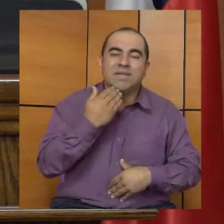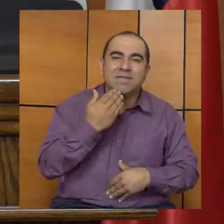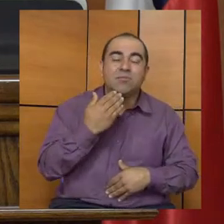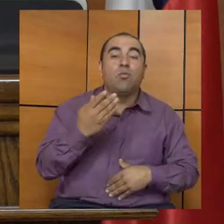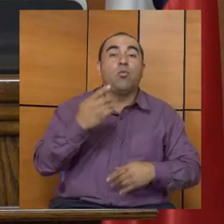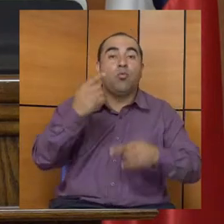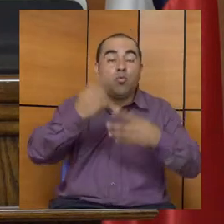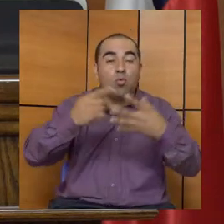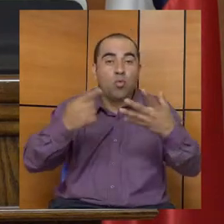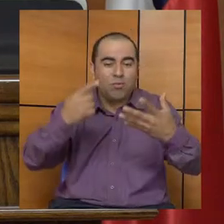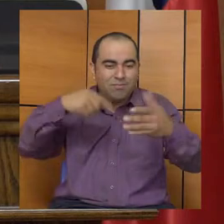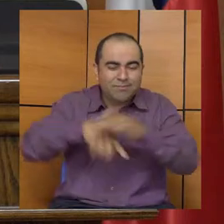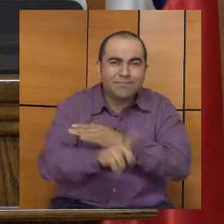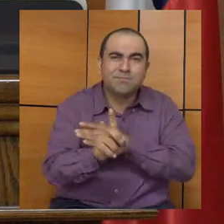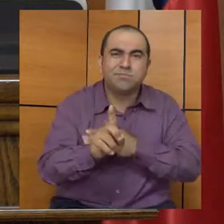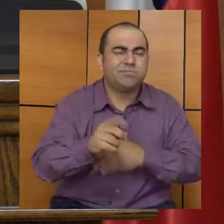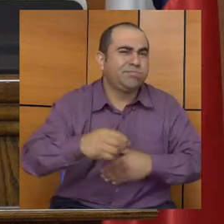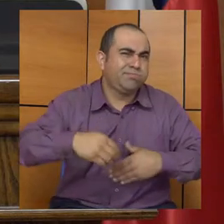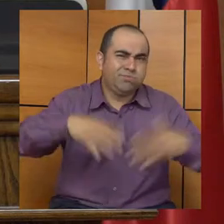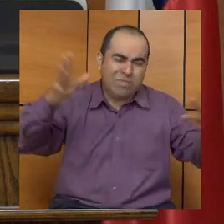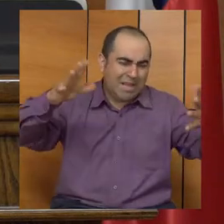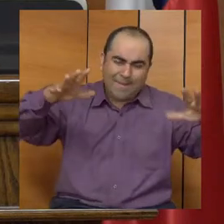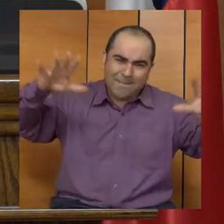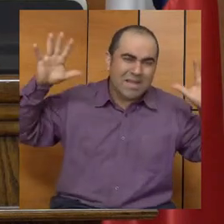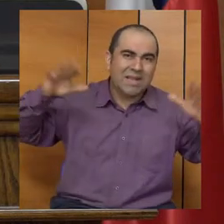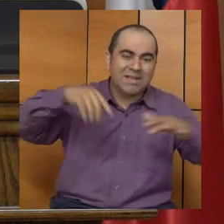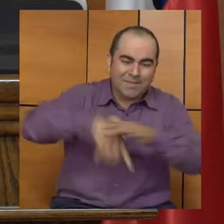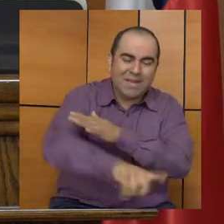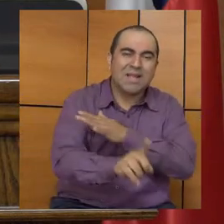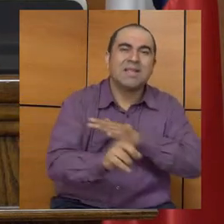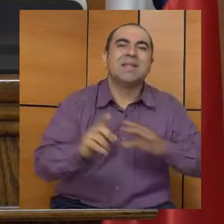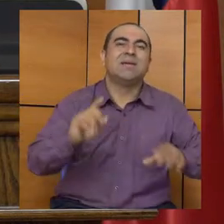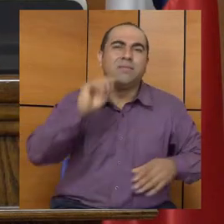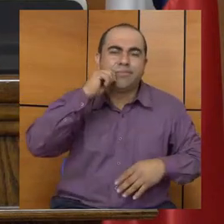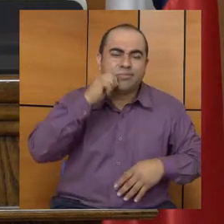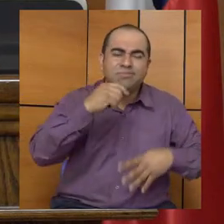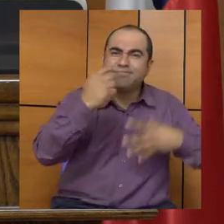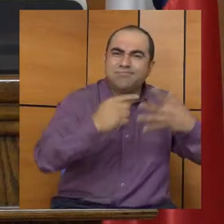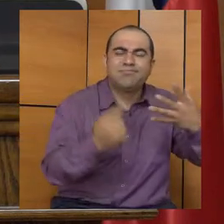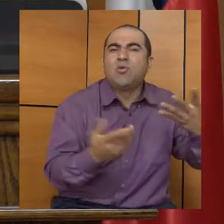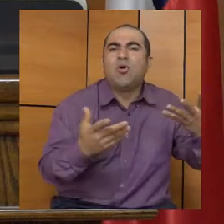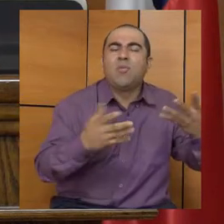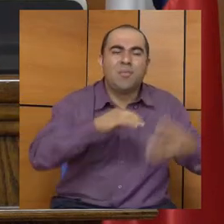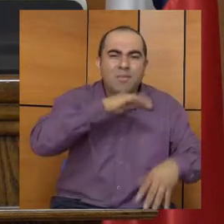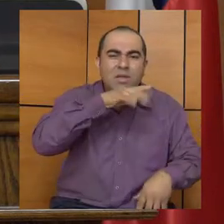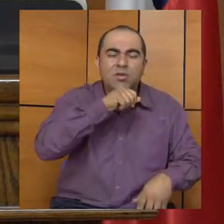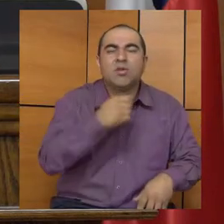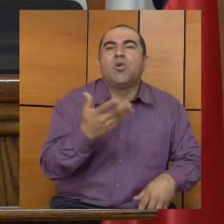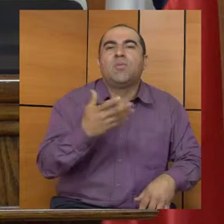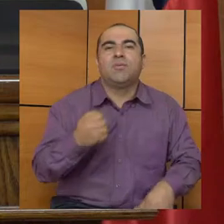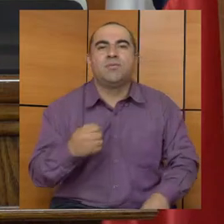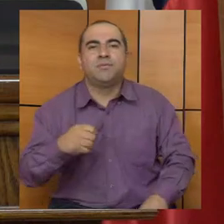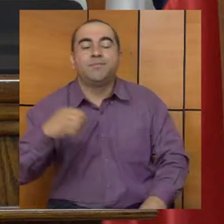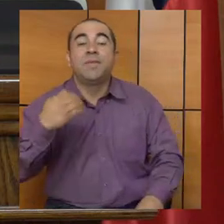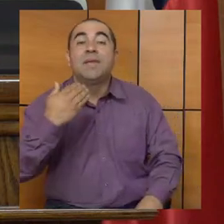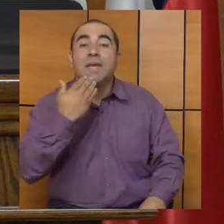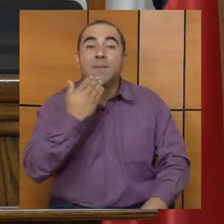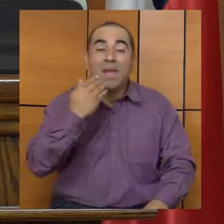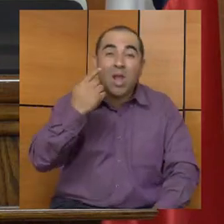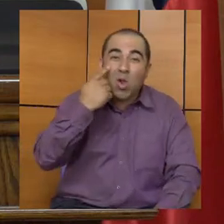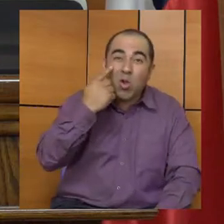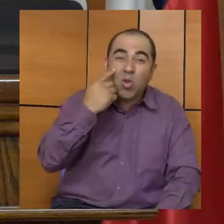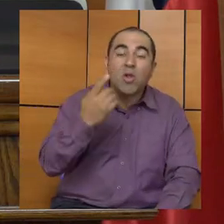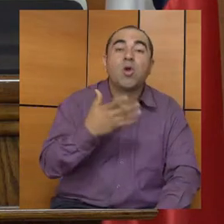que tiene un trasfondo más allá de solamente un cambio de palabras, y la importancia de conocerlas